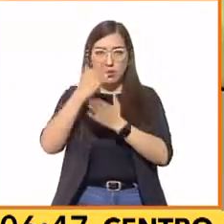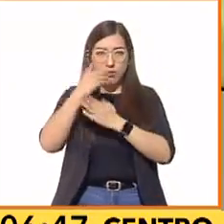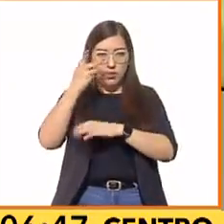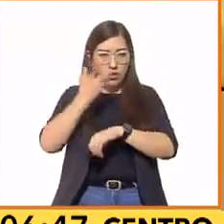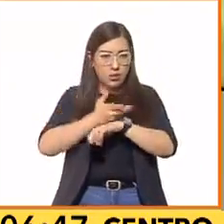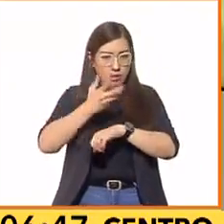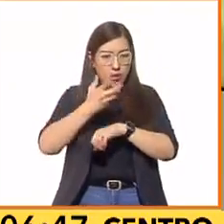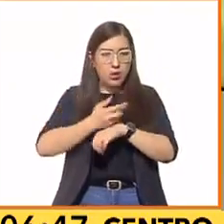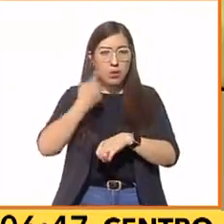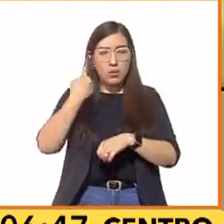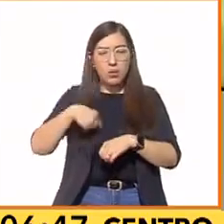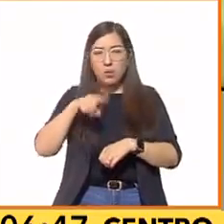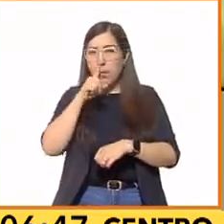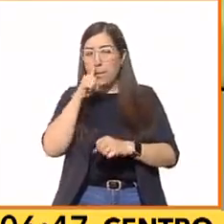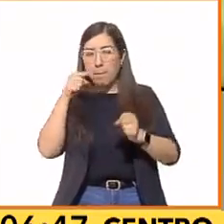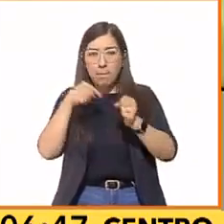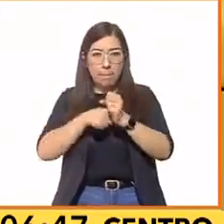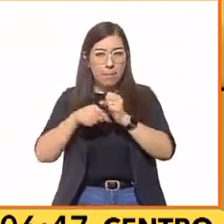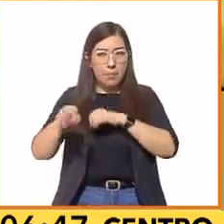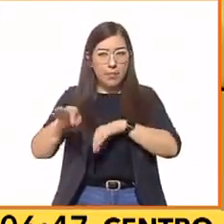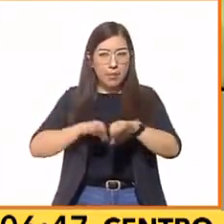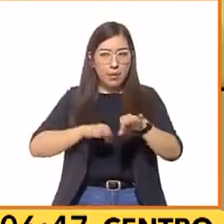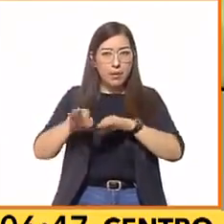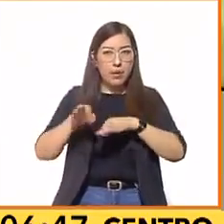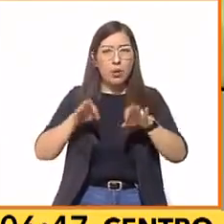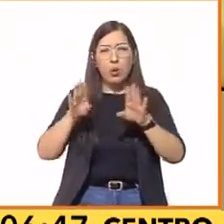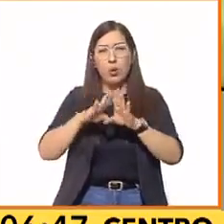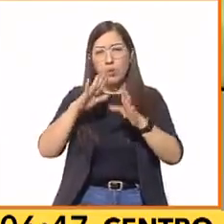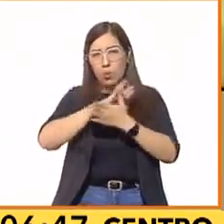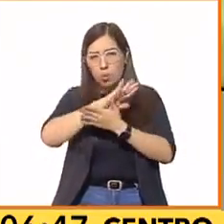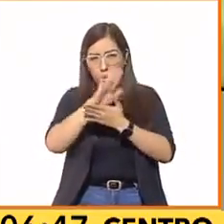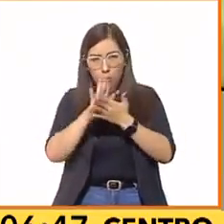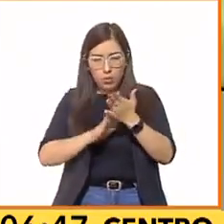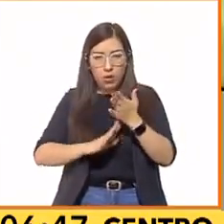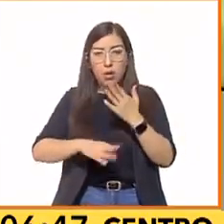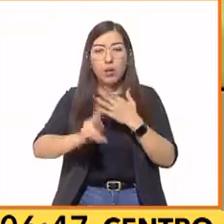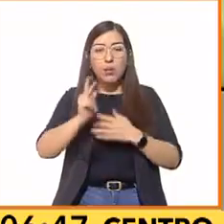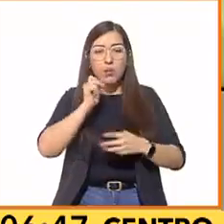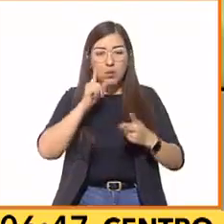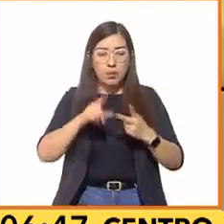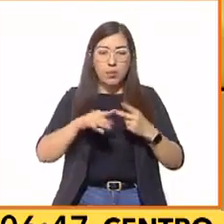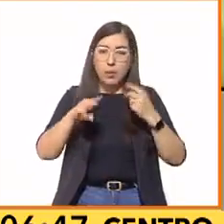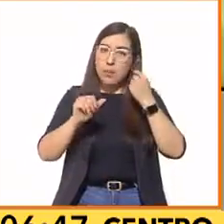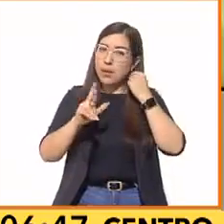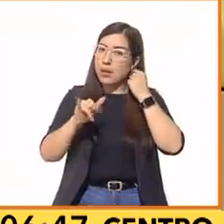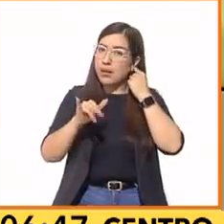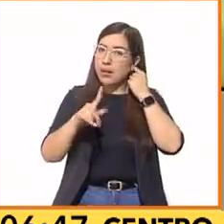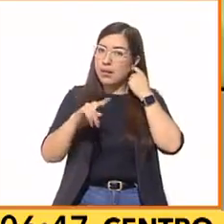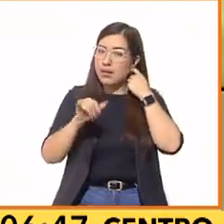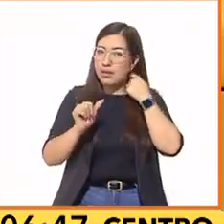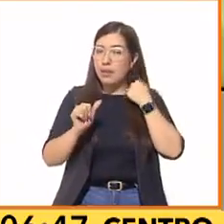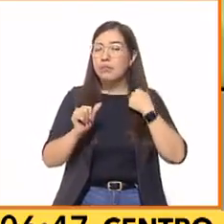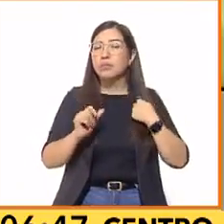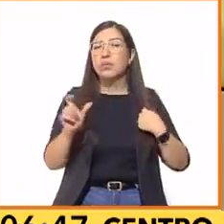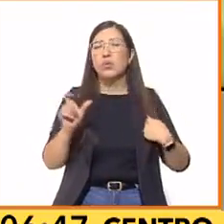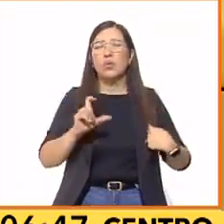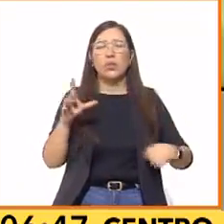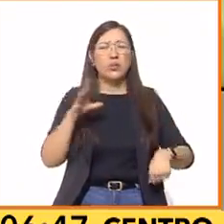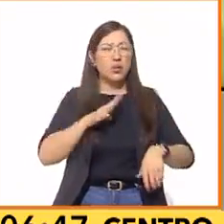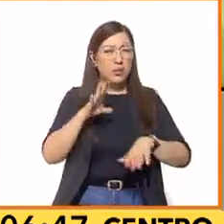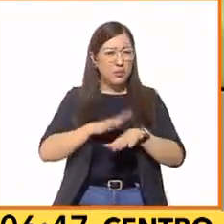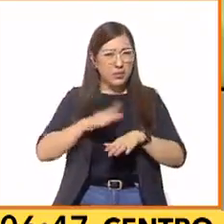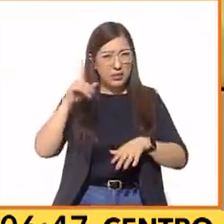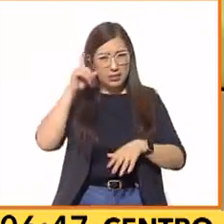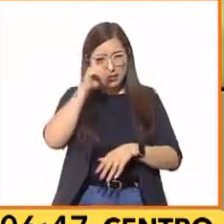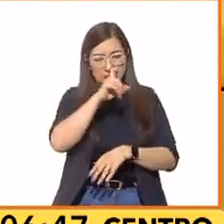muy humildes para lograr sobrevivir. Pero también Margarita, él la manda en los momentos más difíciles de la